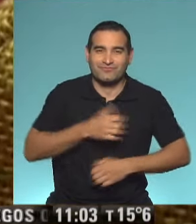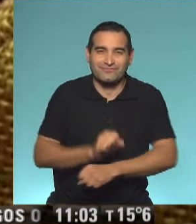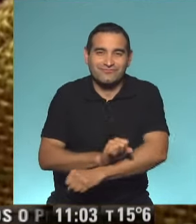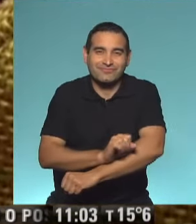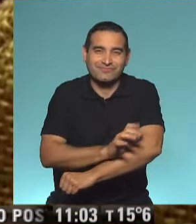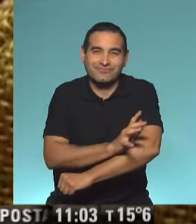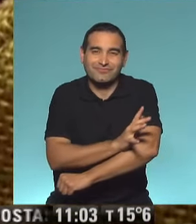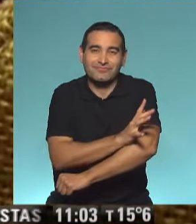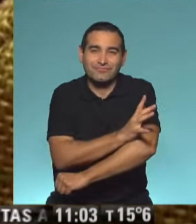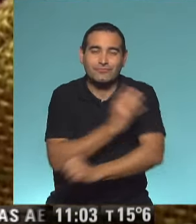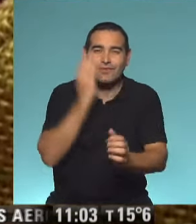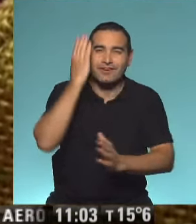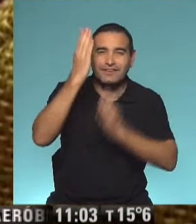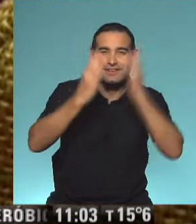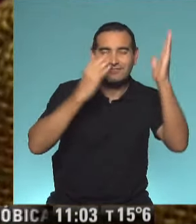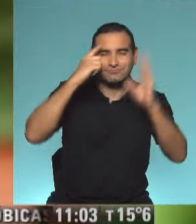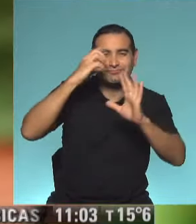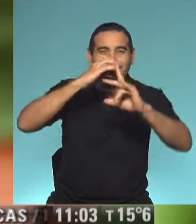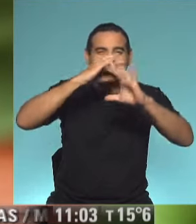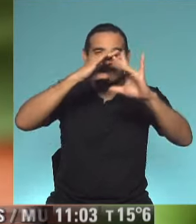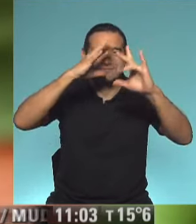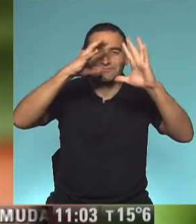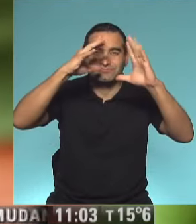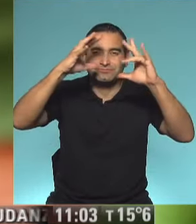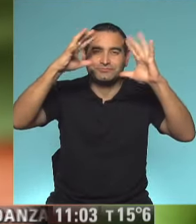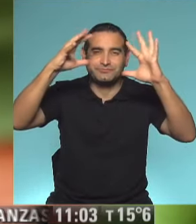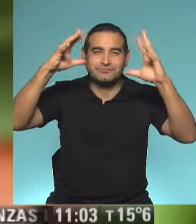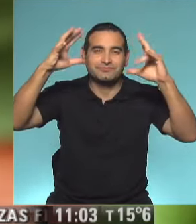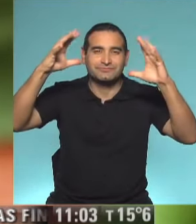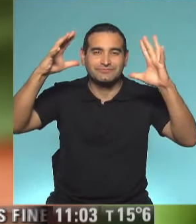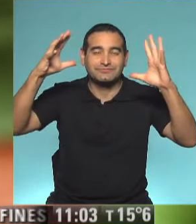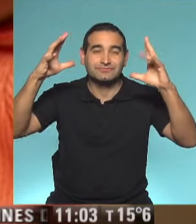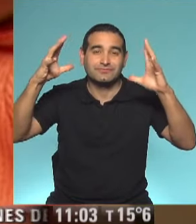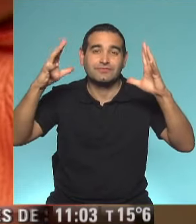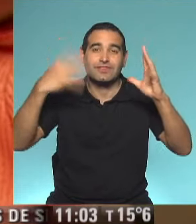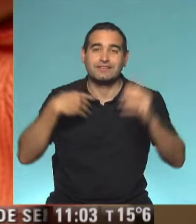emoción, sueños, magia, imaginación,